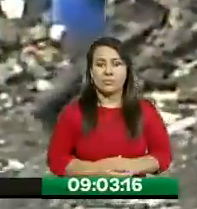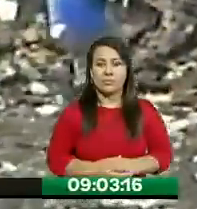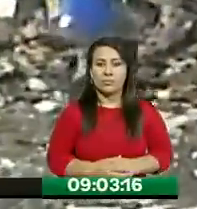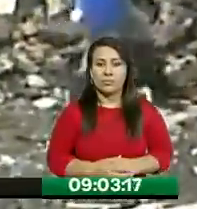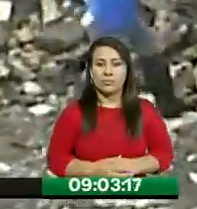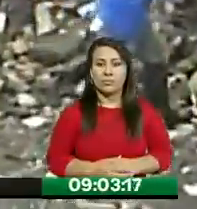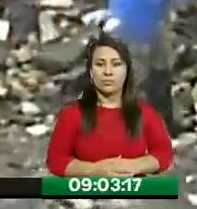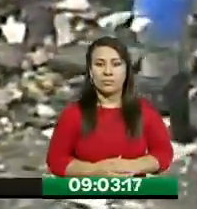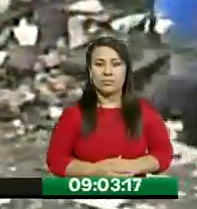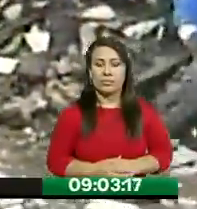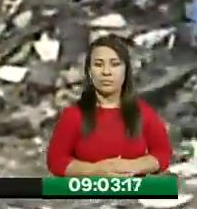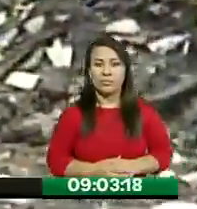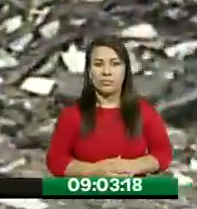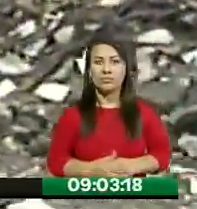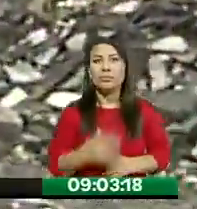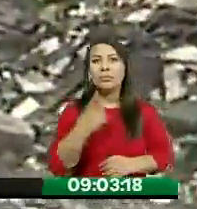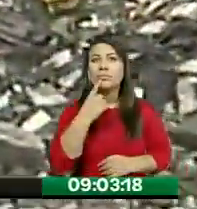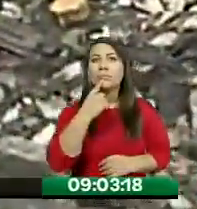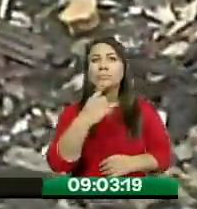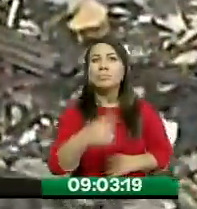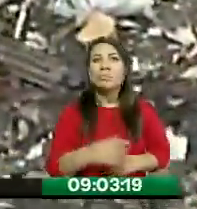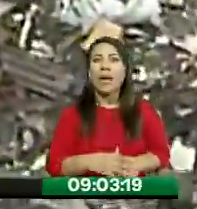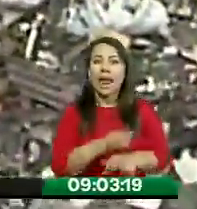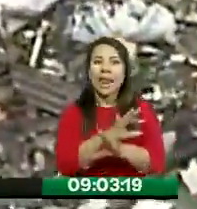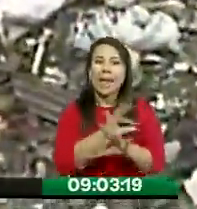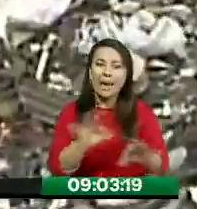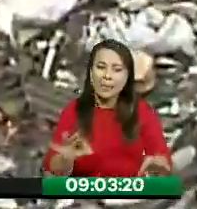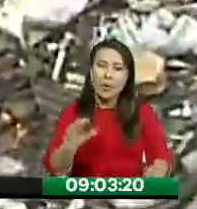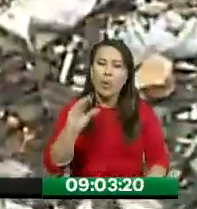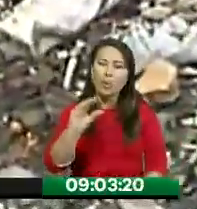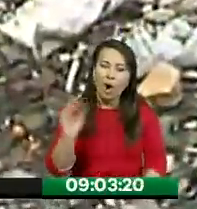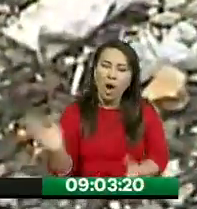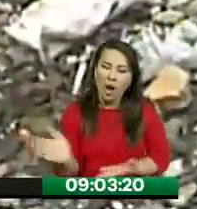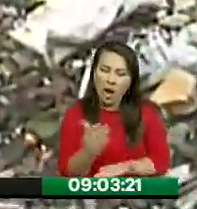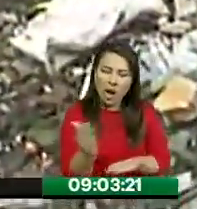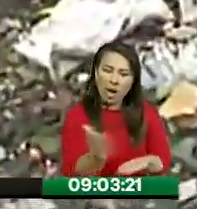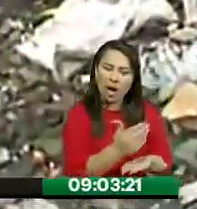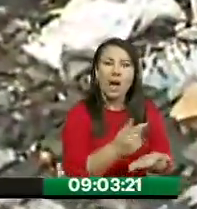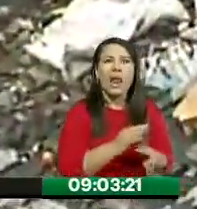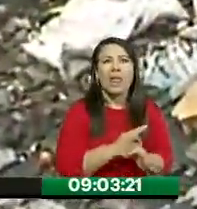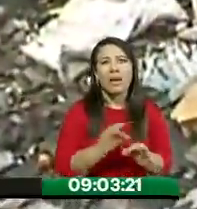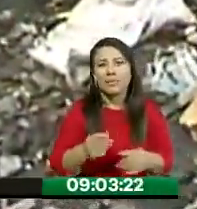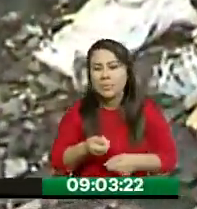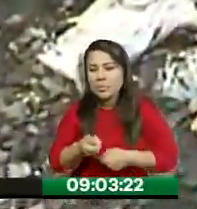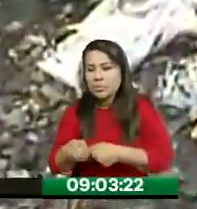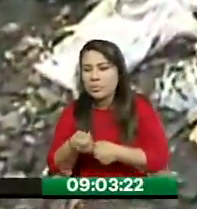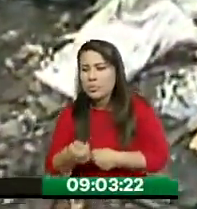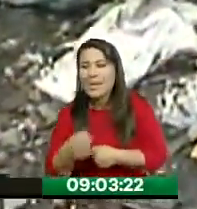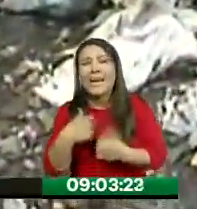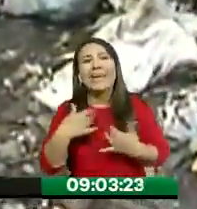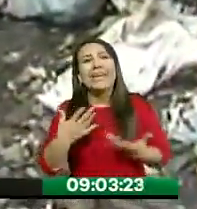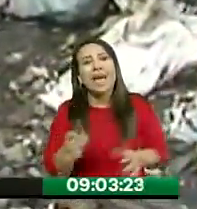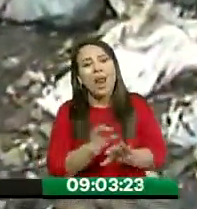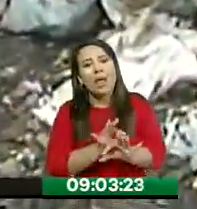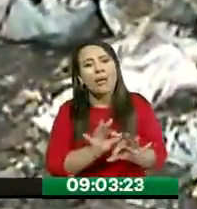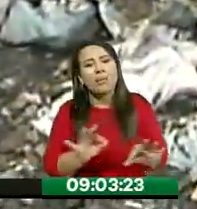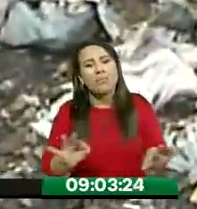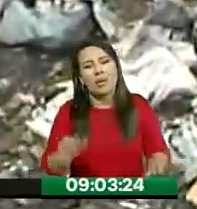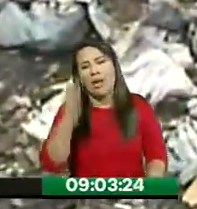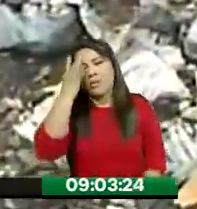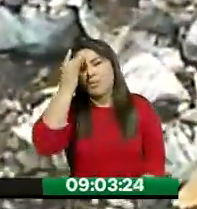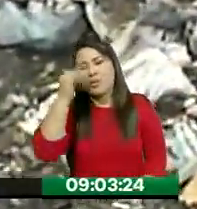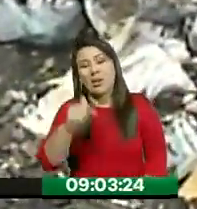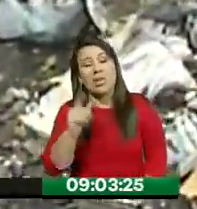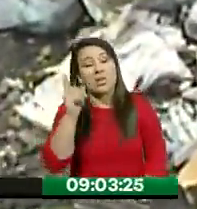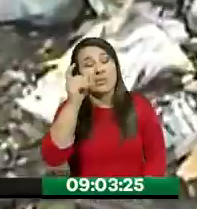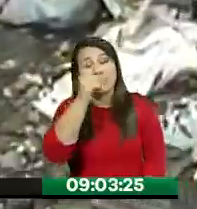ciudadela Marta de Roldós en el norte de Guayaquil. Queridos compañeros, ustedes continúan con más información desde estudios. Buenos días.